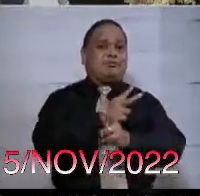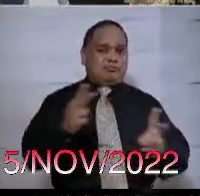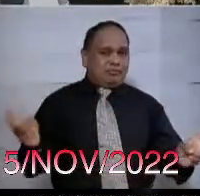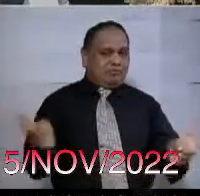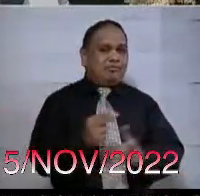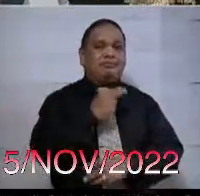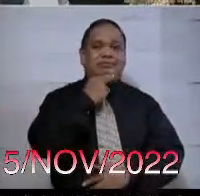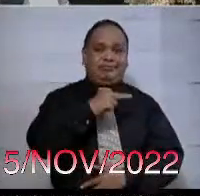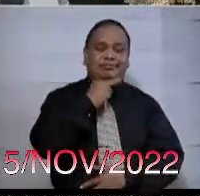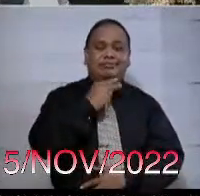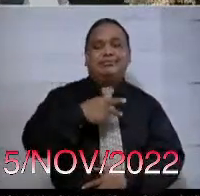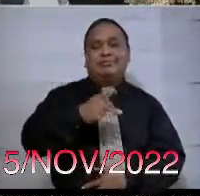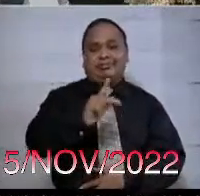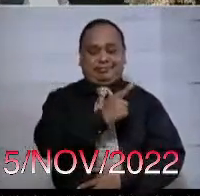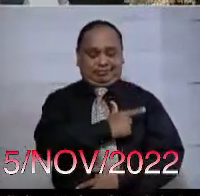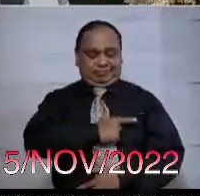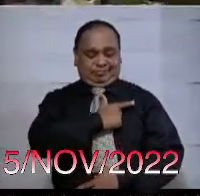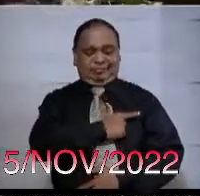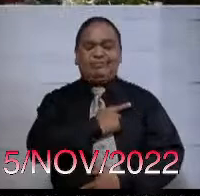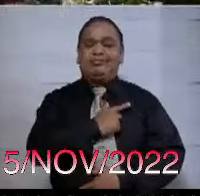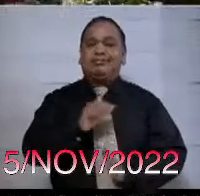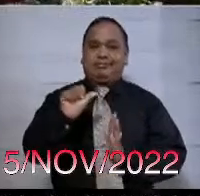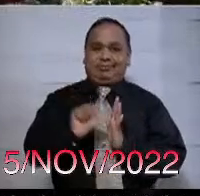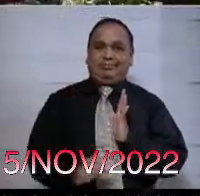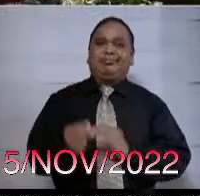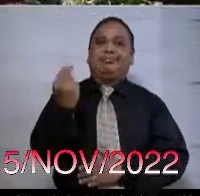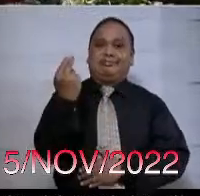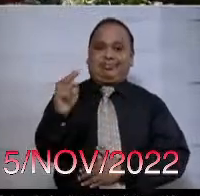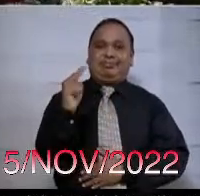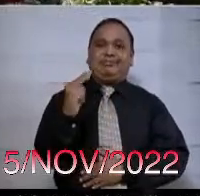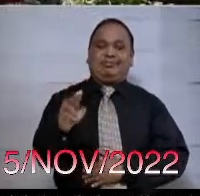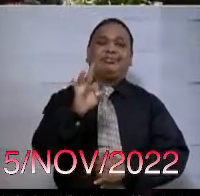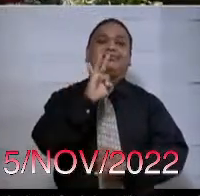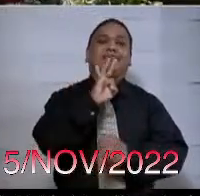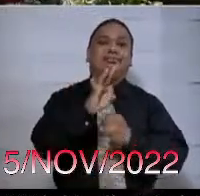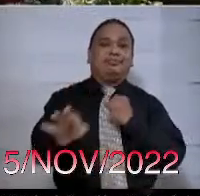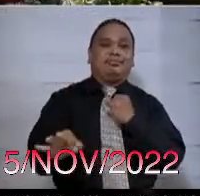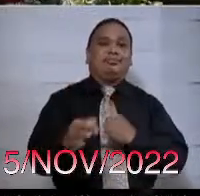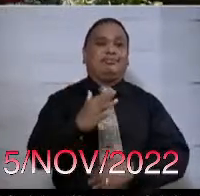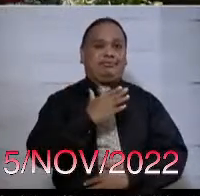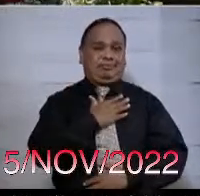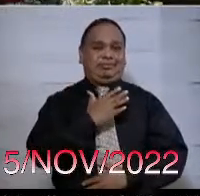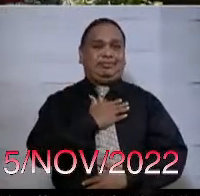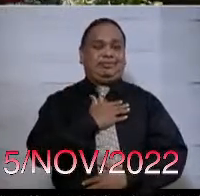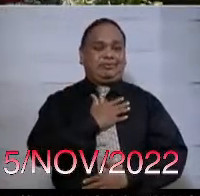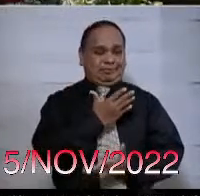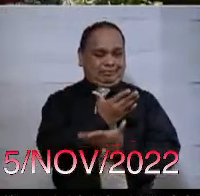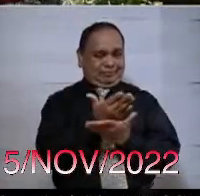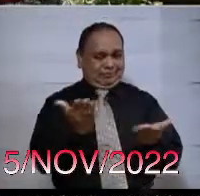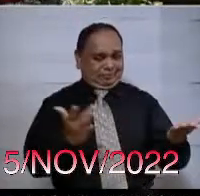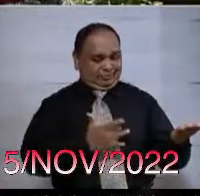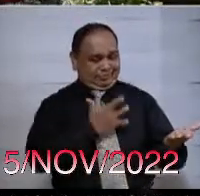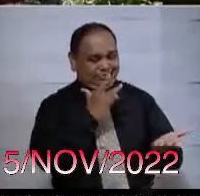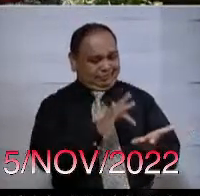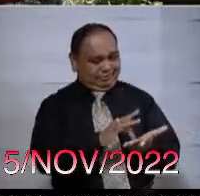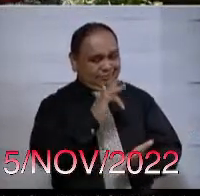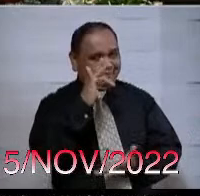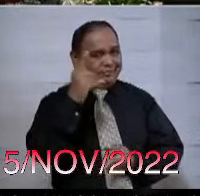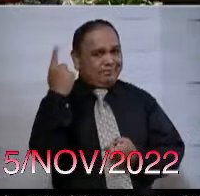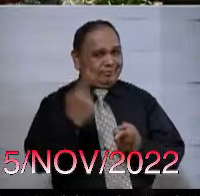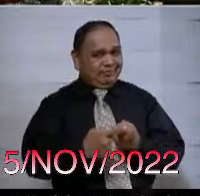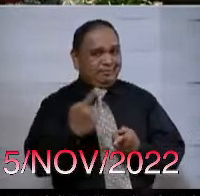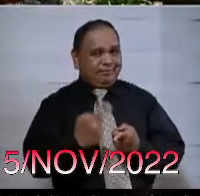más noviembre. Sí, y mira, creo que finalmente yo voy a tener que agradecerles en esta Navidad a